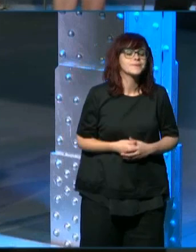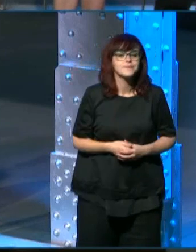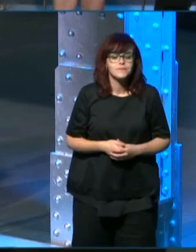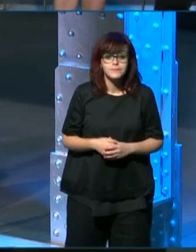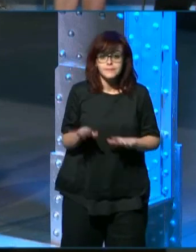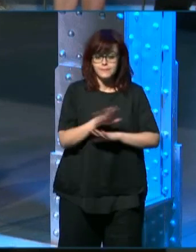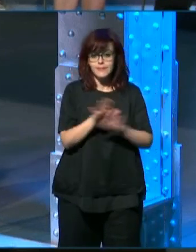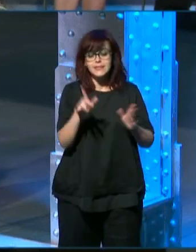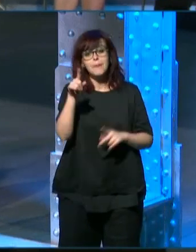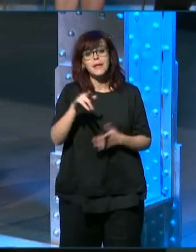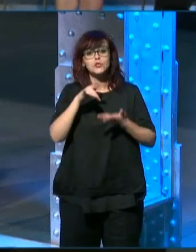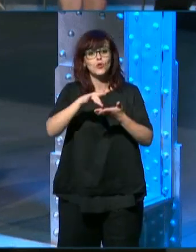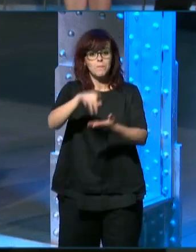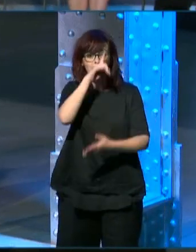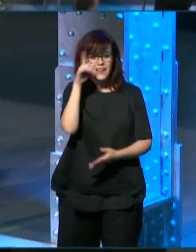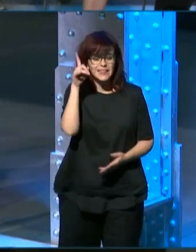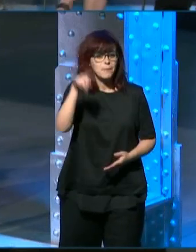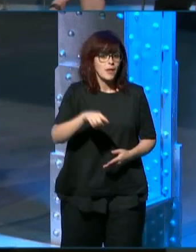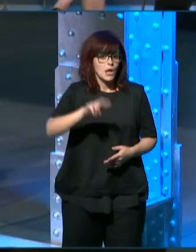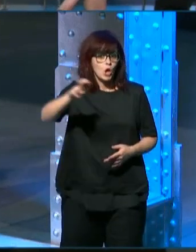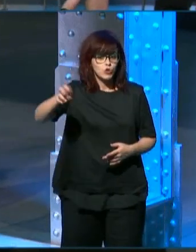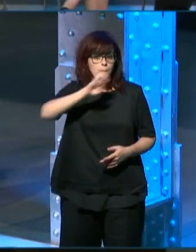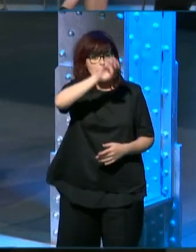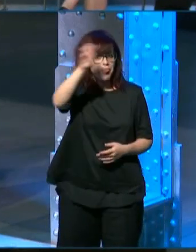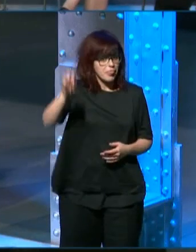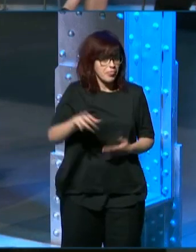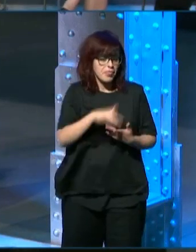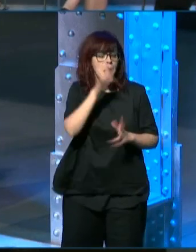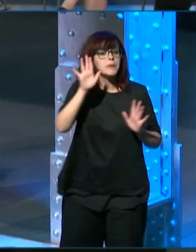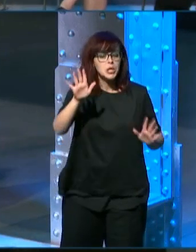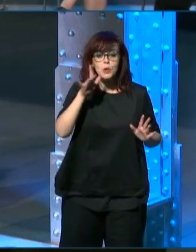Y bueno, habrá otras en Madrid, luego también en otras provincias,